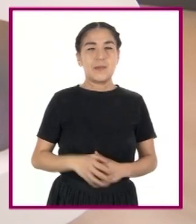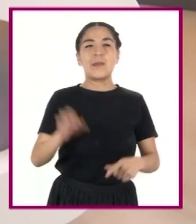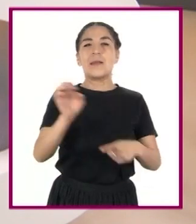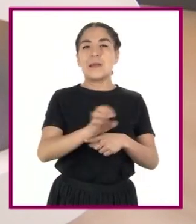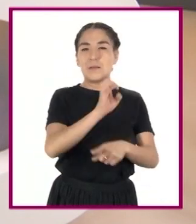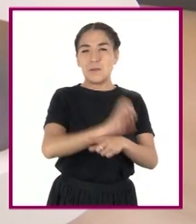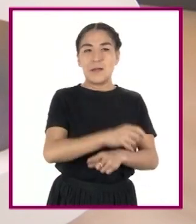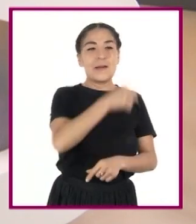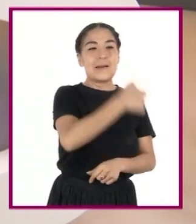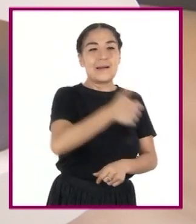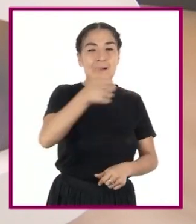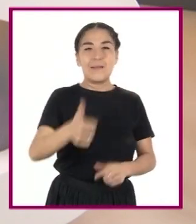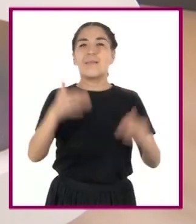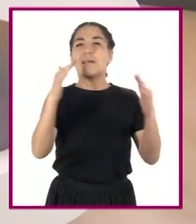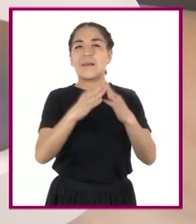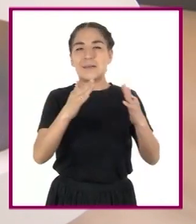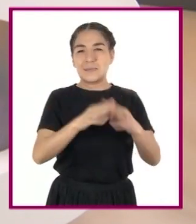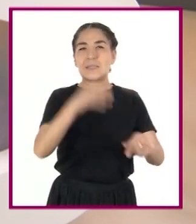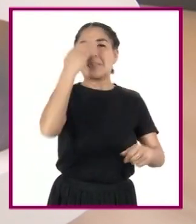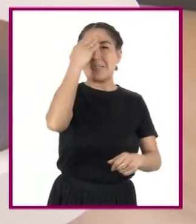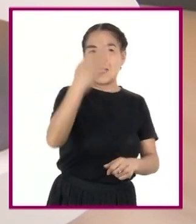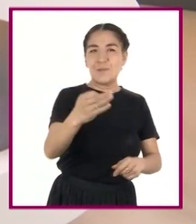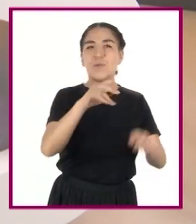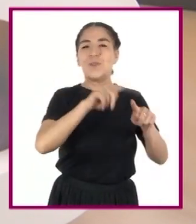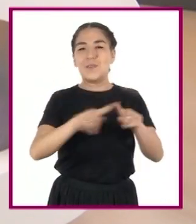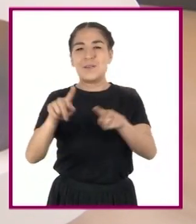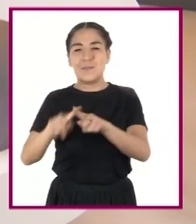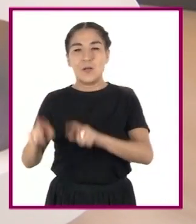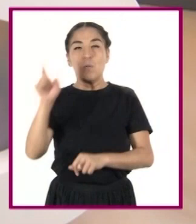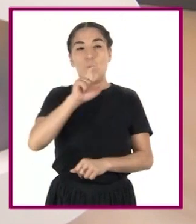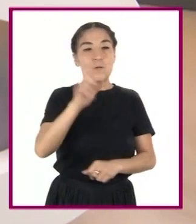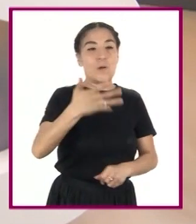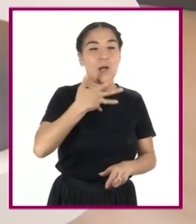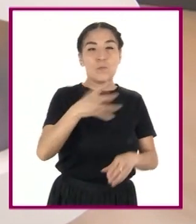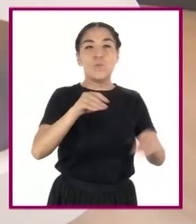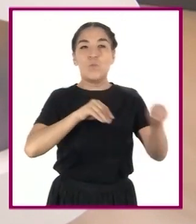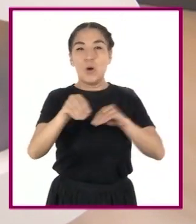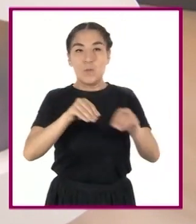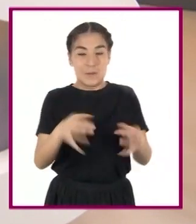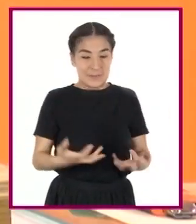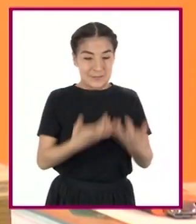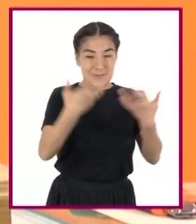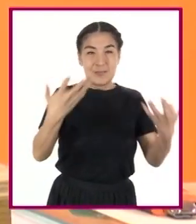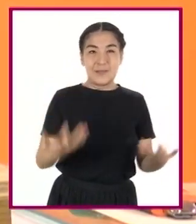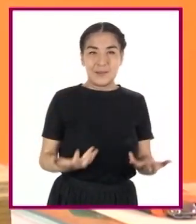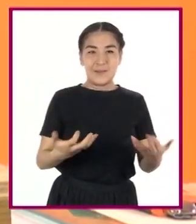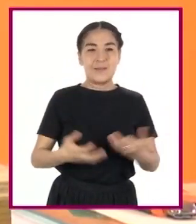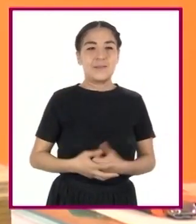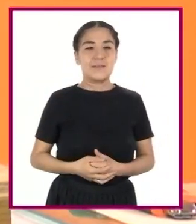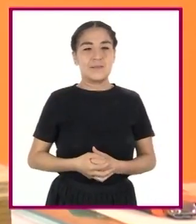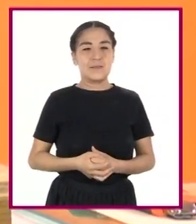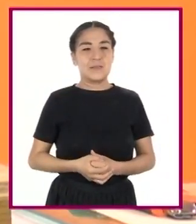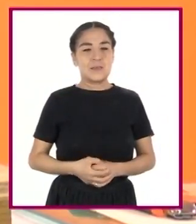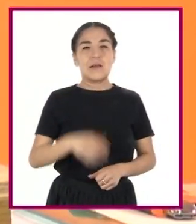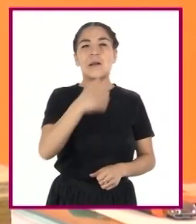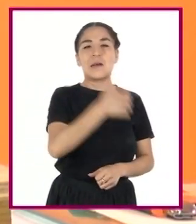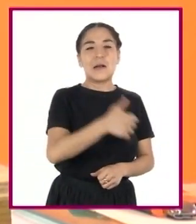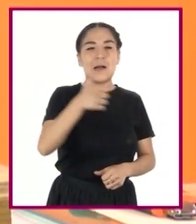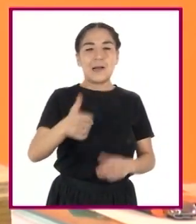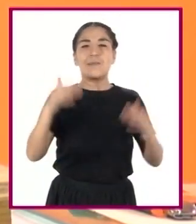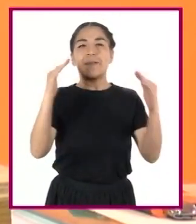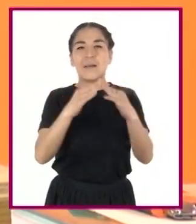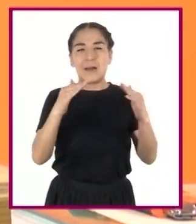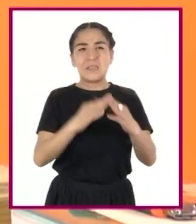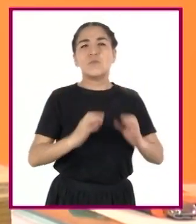Entonces, cada casita tiene un periodo distinto. Cuando hay un movimiento de la Tierra, cada casita o